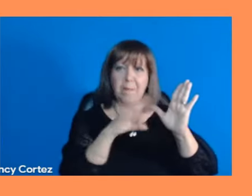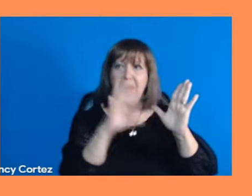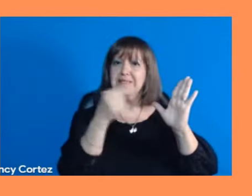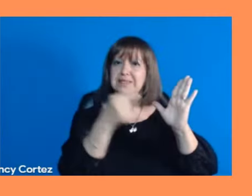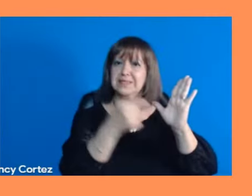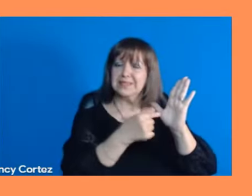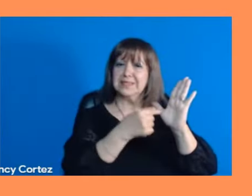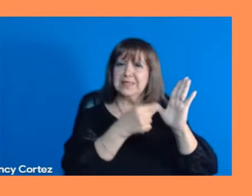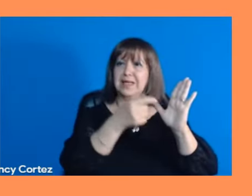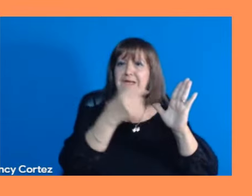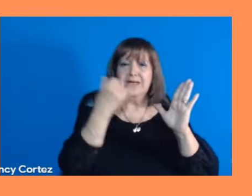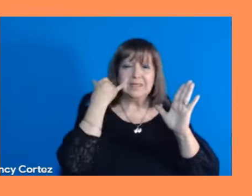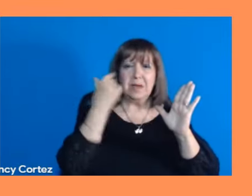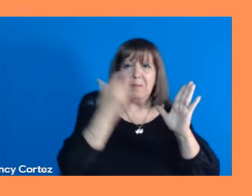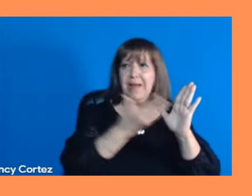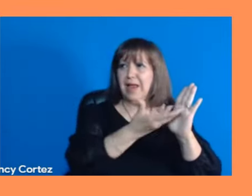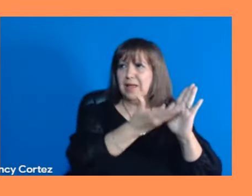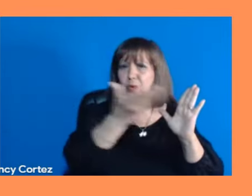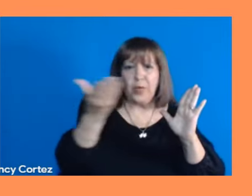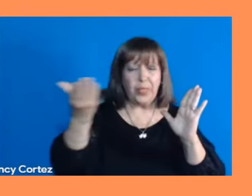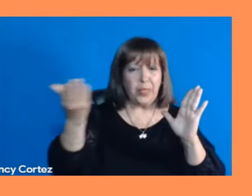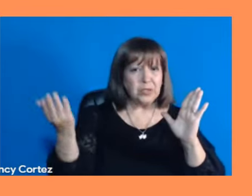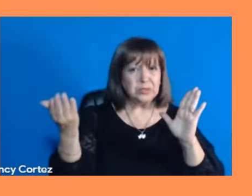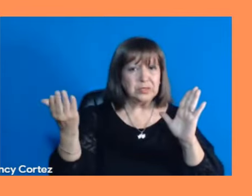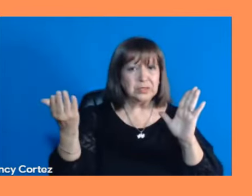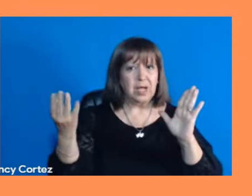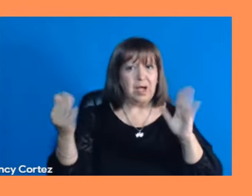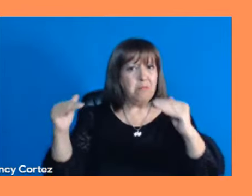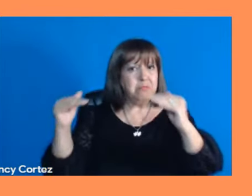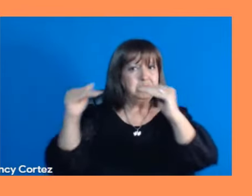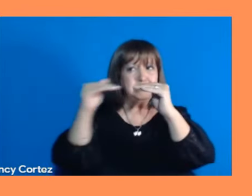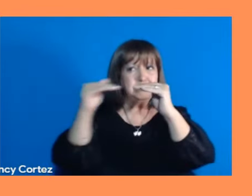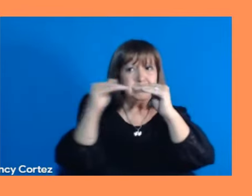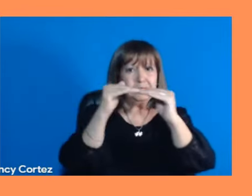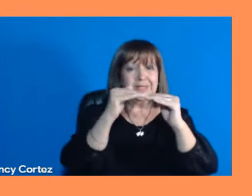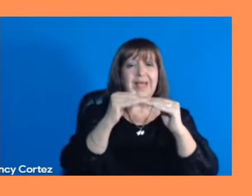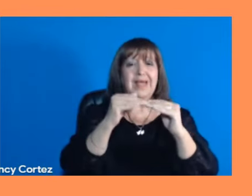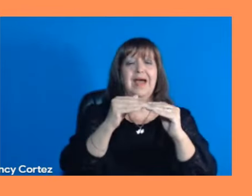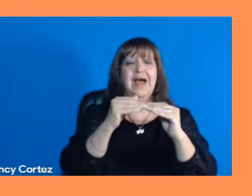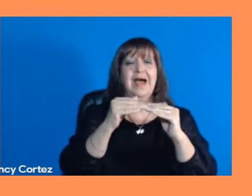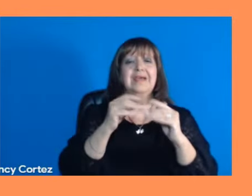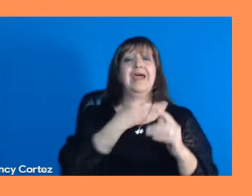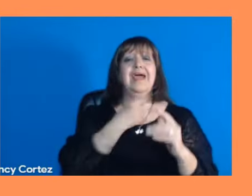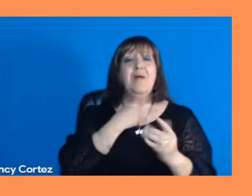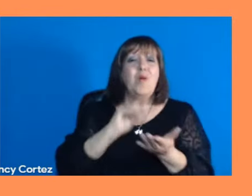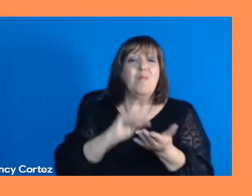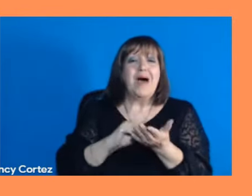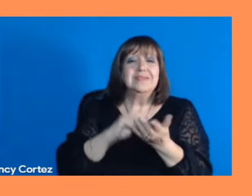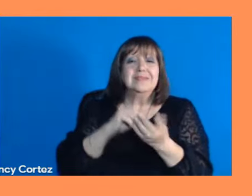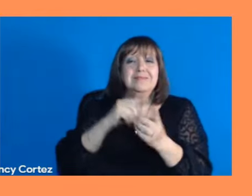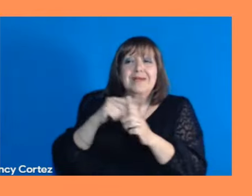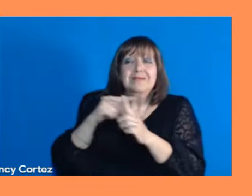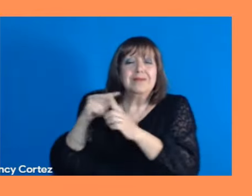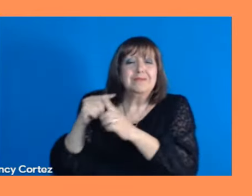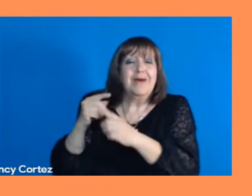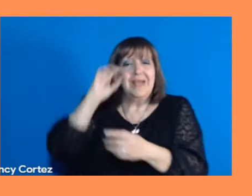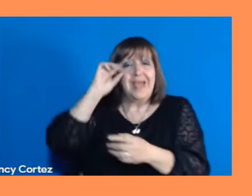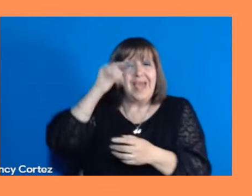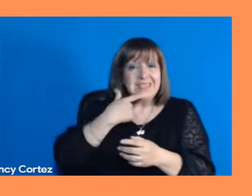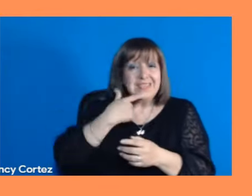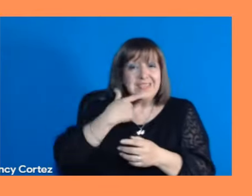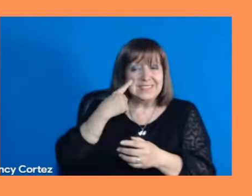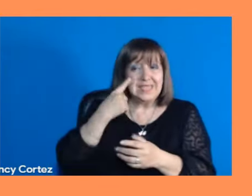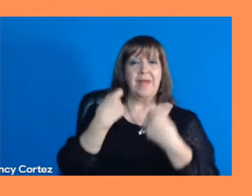mundo habitable. Queremos más ESI para revolucionar las calles y las aulas. Pensar la ESI como